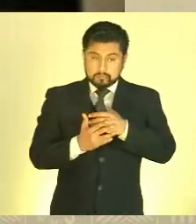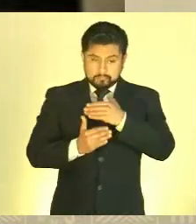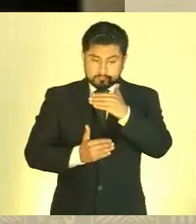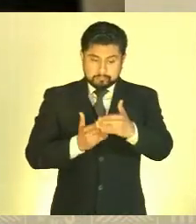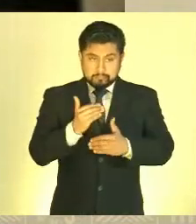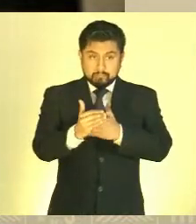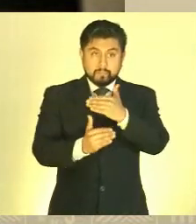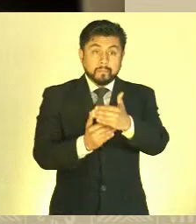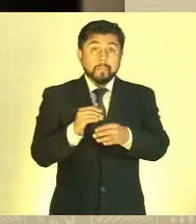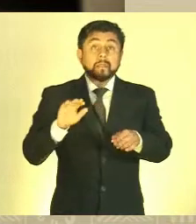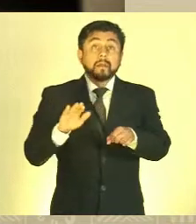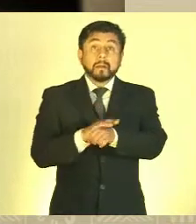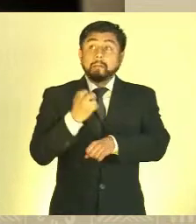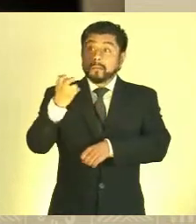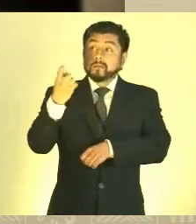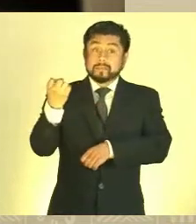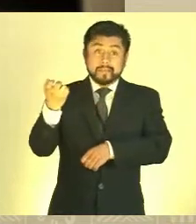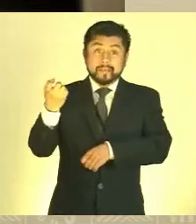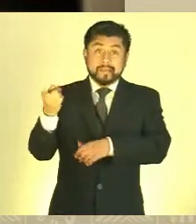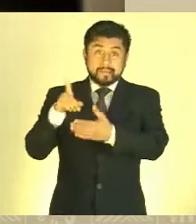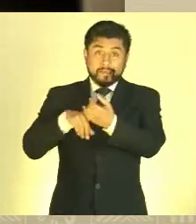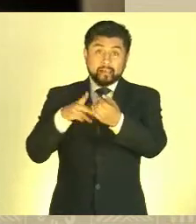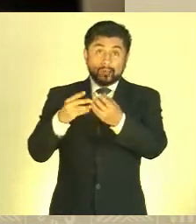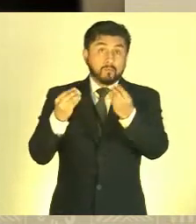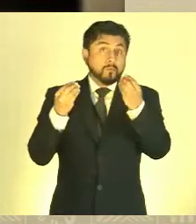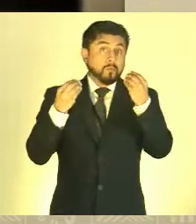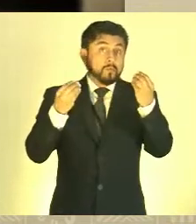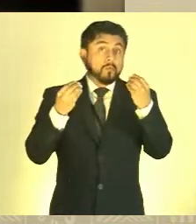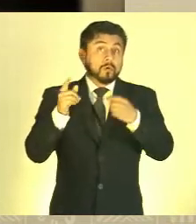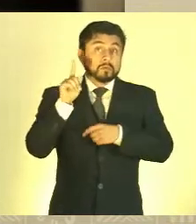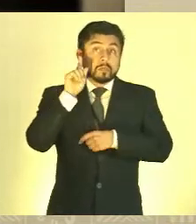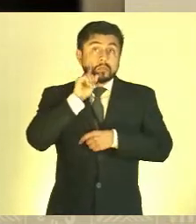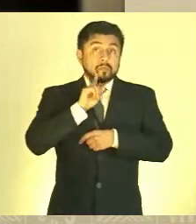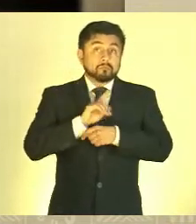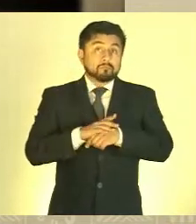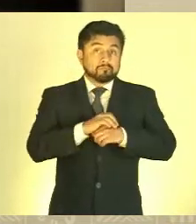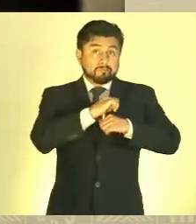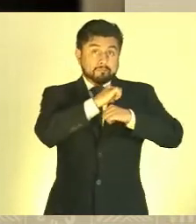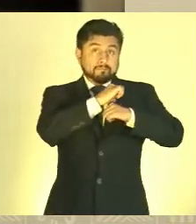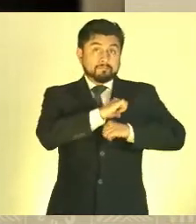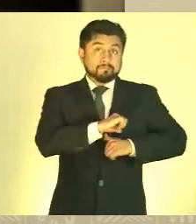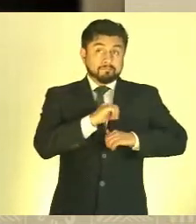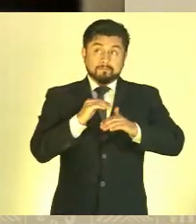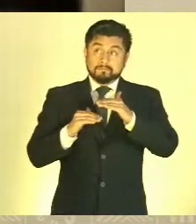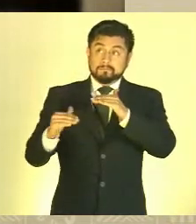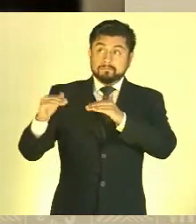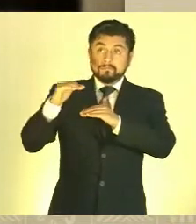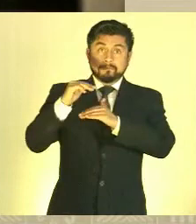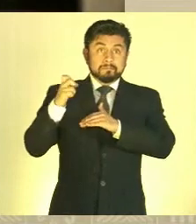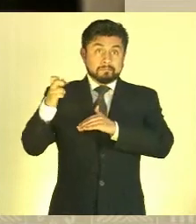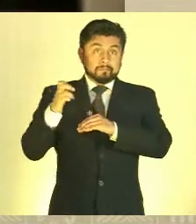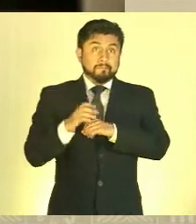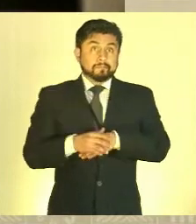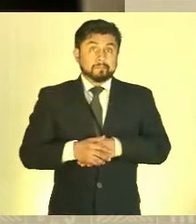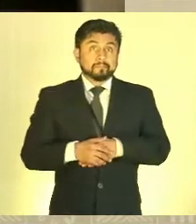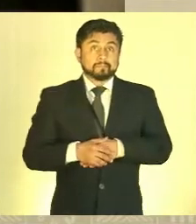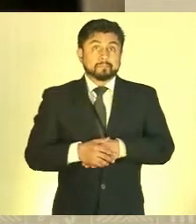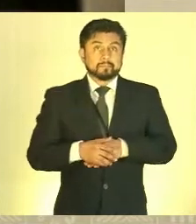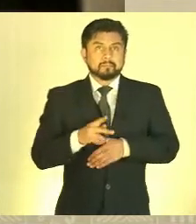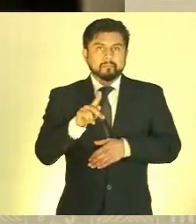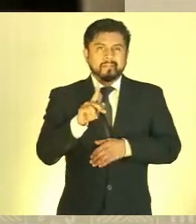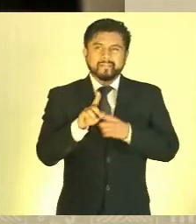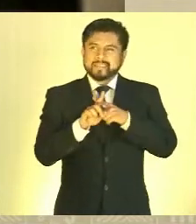con puestos de responsabilidad, muchos más en porcentaje de, lo que, de las que están en puestos